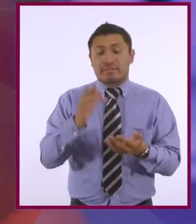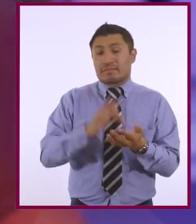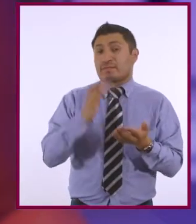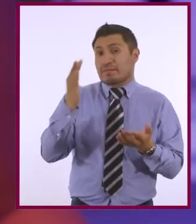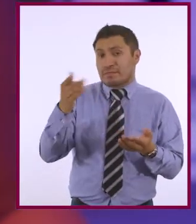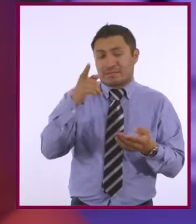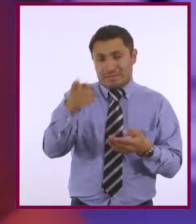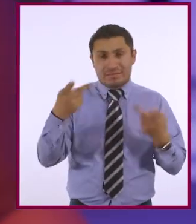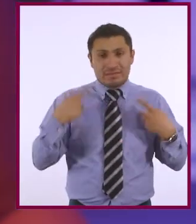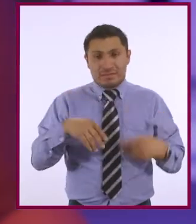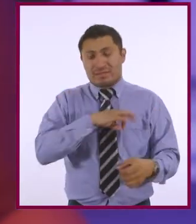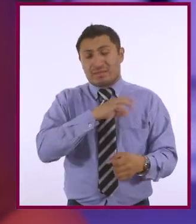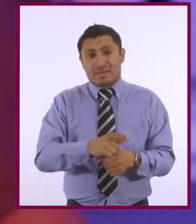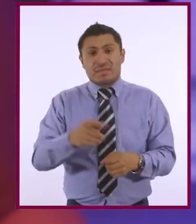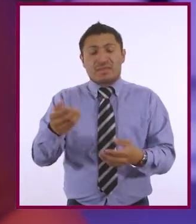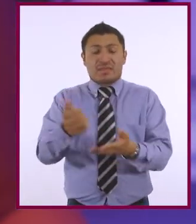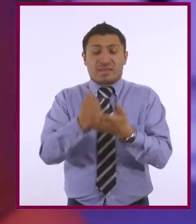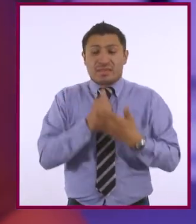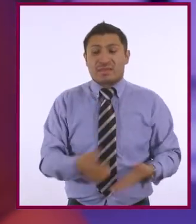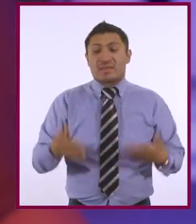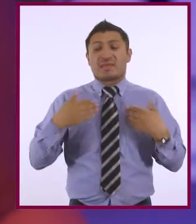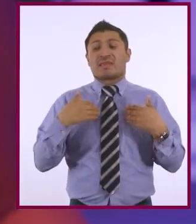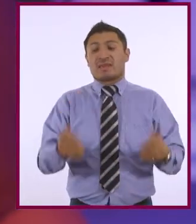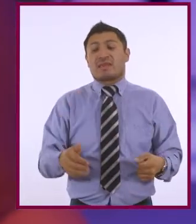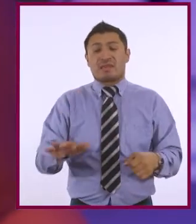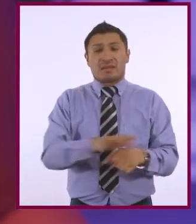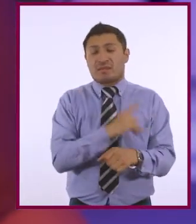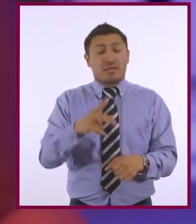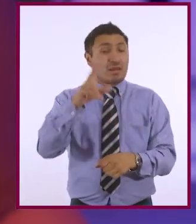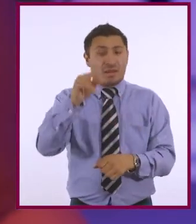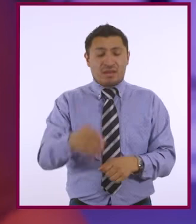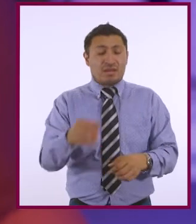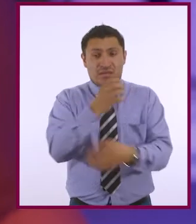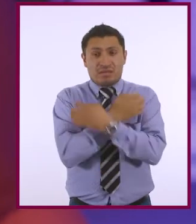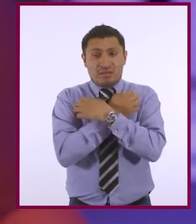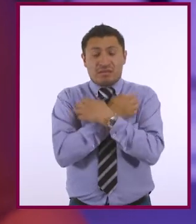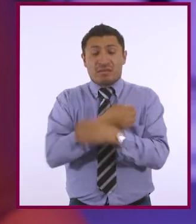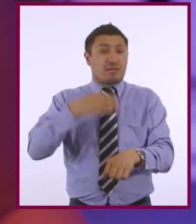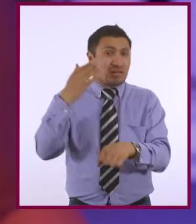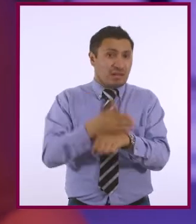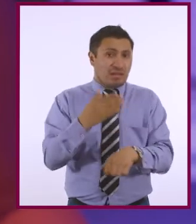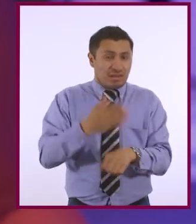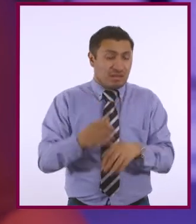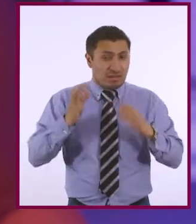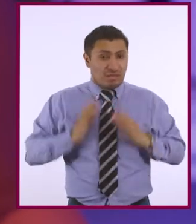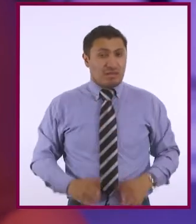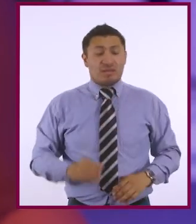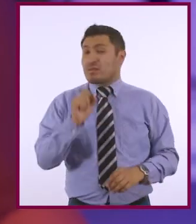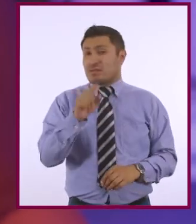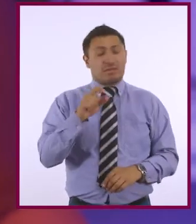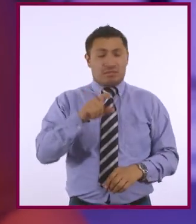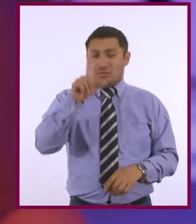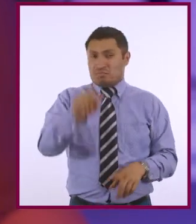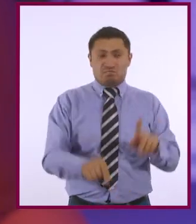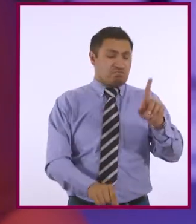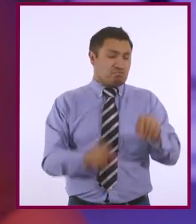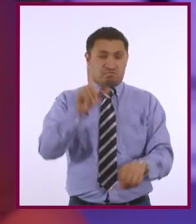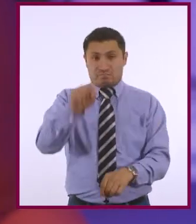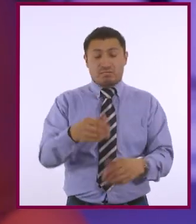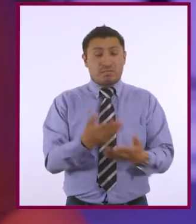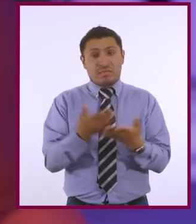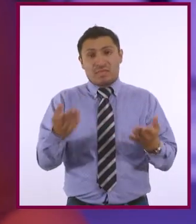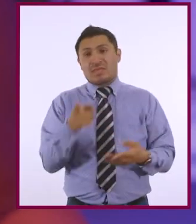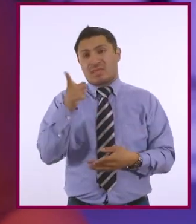Agradecemos a nuestro especialista que nos haya ayudado a comprender por qué no se deben educar por medio de castigos físicos ni formas humillantes.